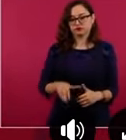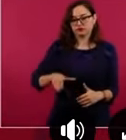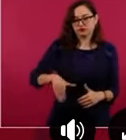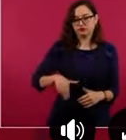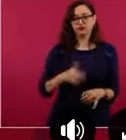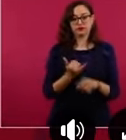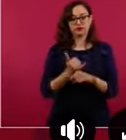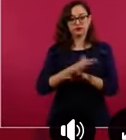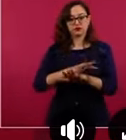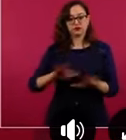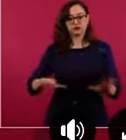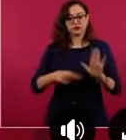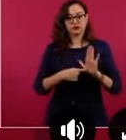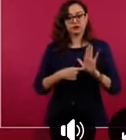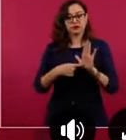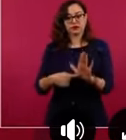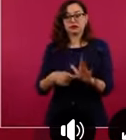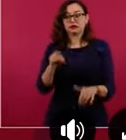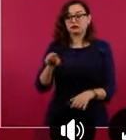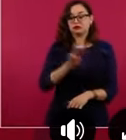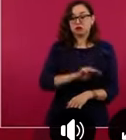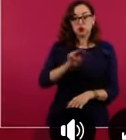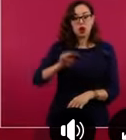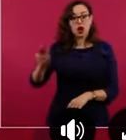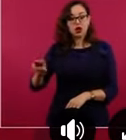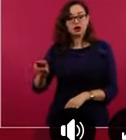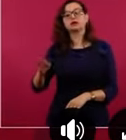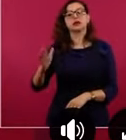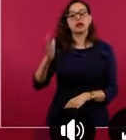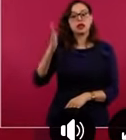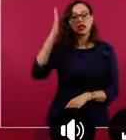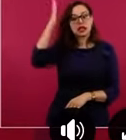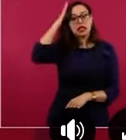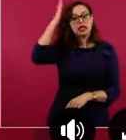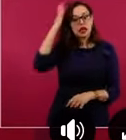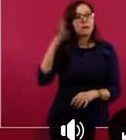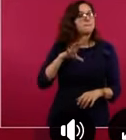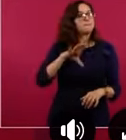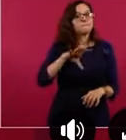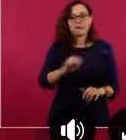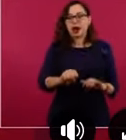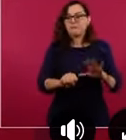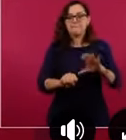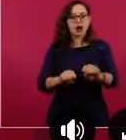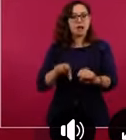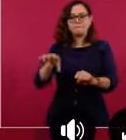ha habido detenciones muy relevantes en Michoacán, una de ellas de